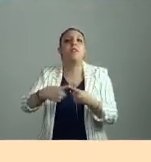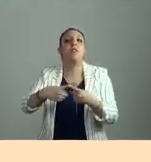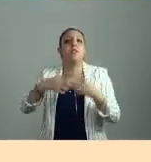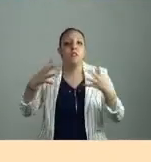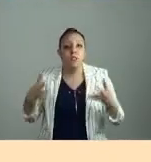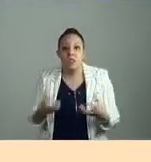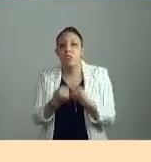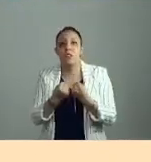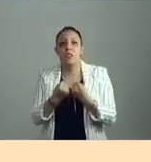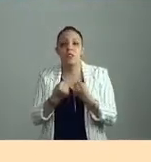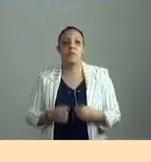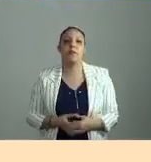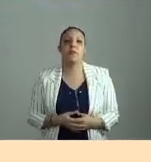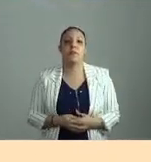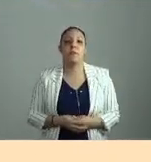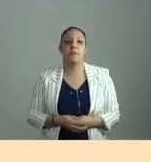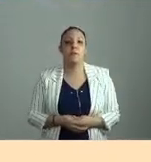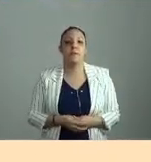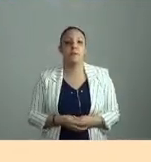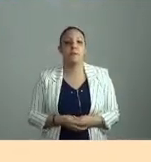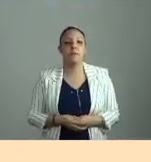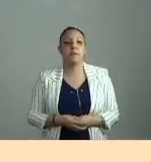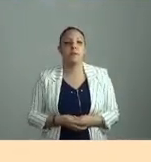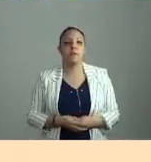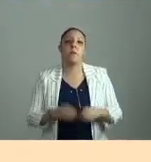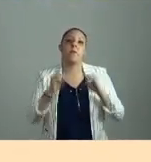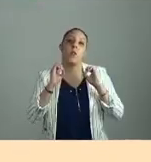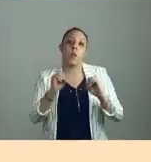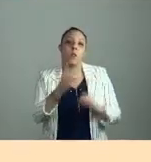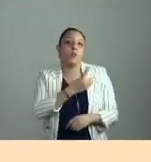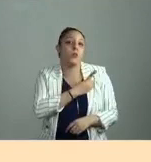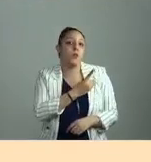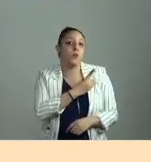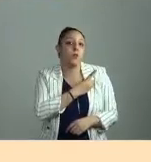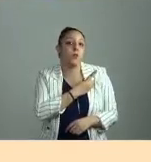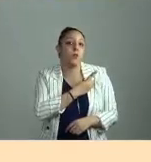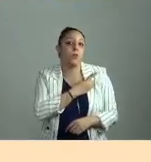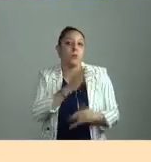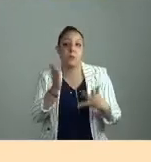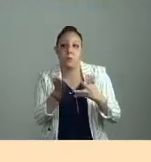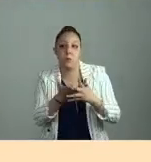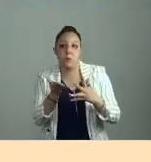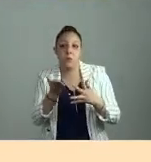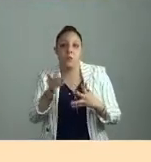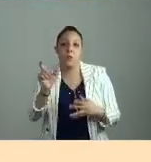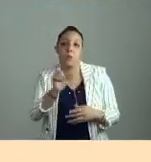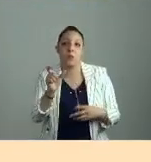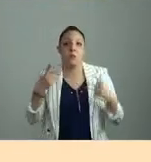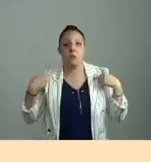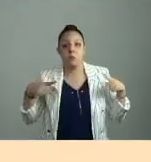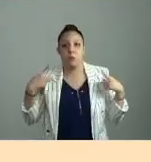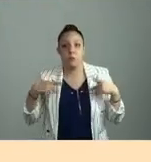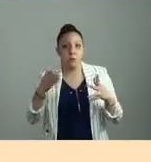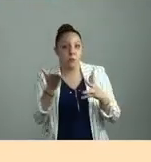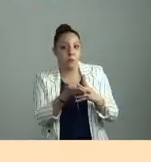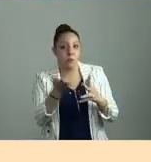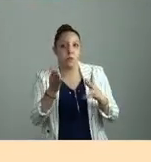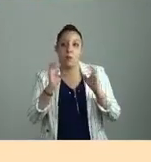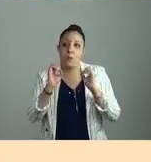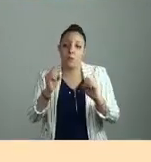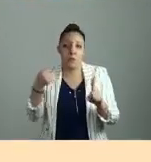nos están matando no solamente cuando nos encarcela o cuando nos golpean con las balas